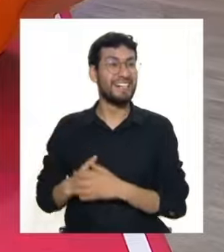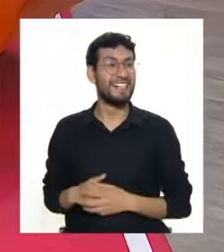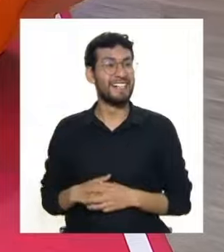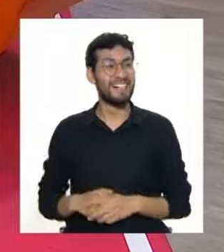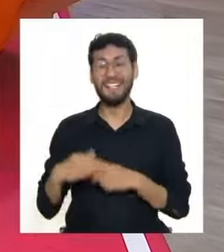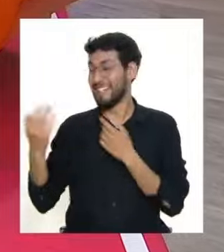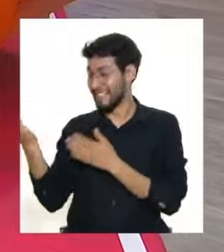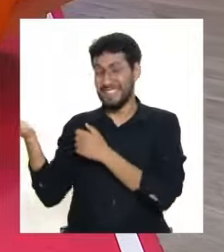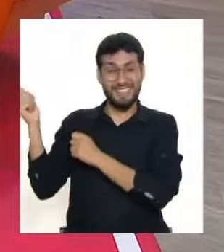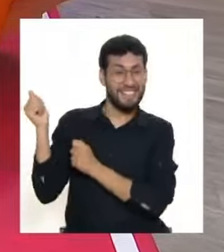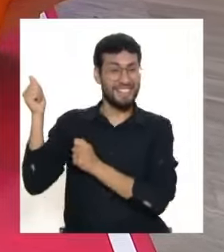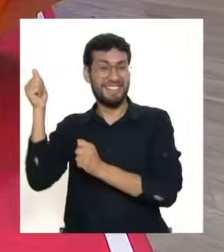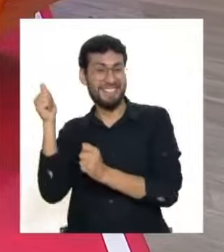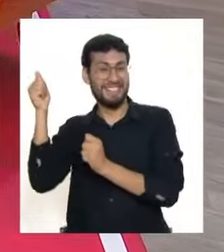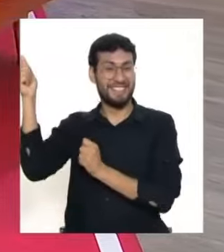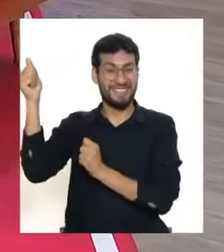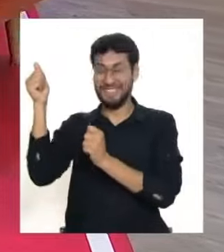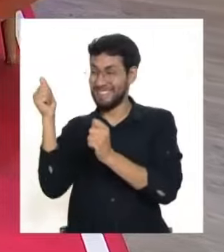dale.